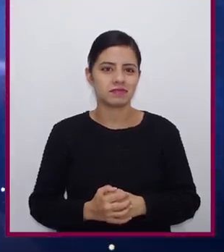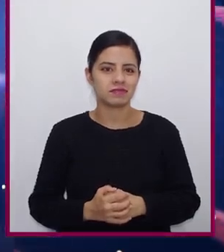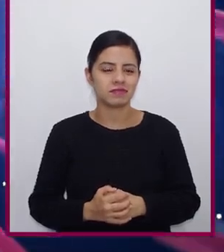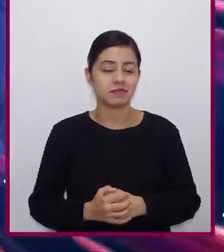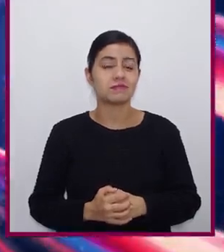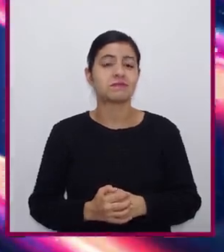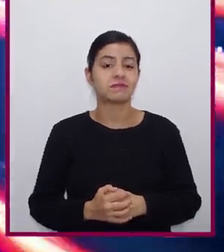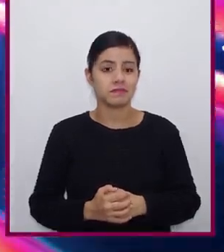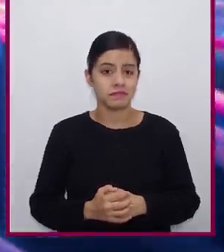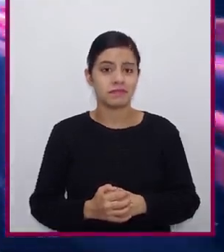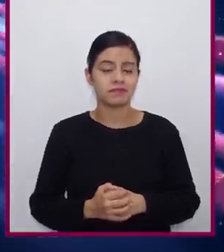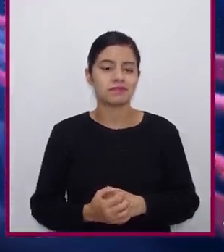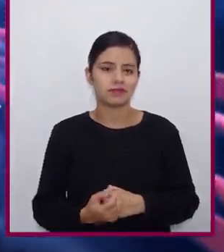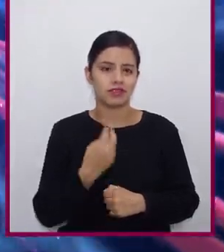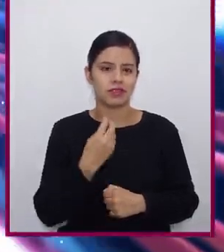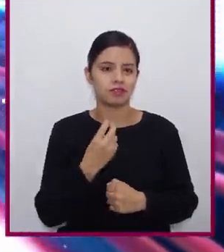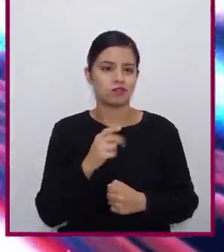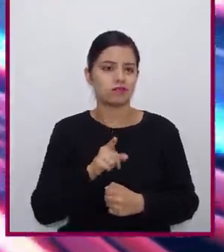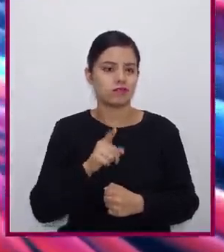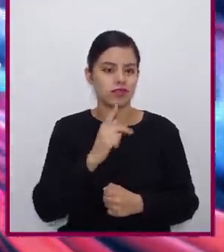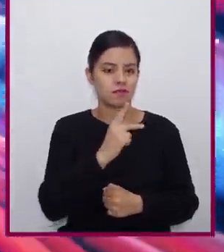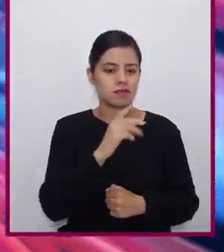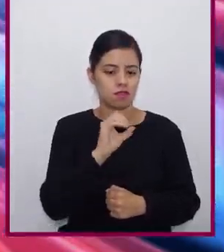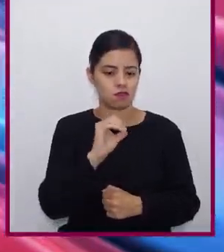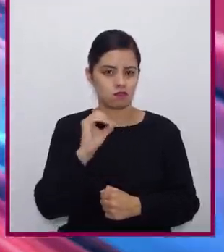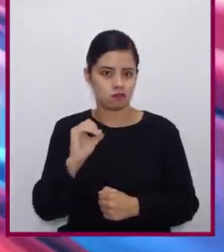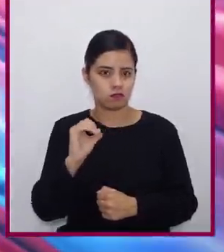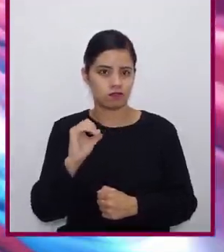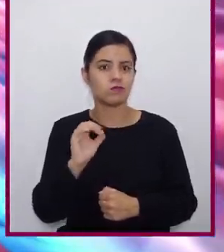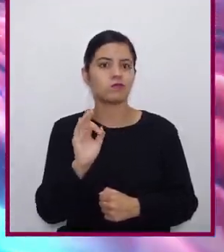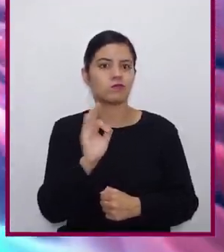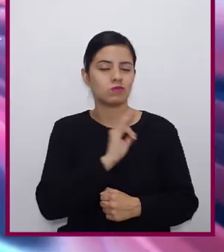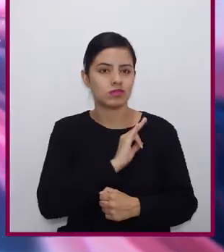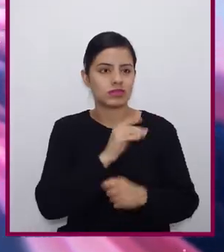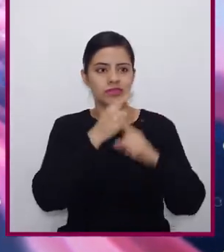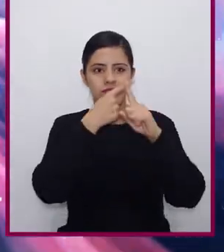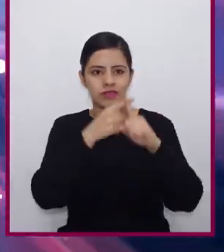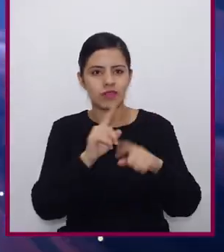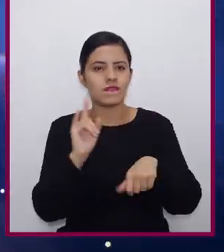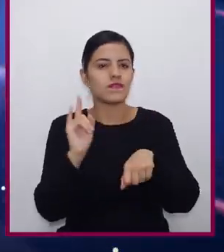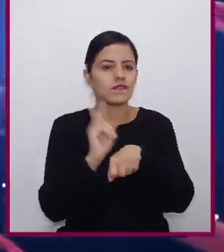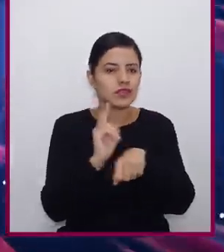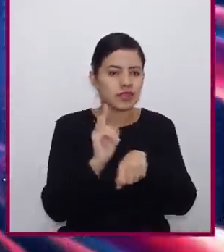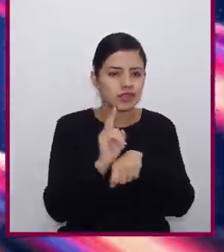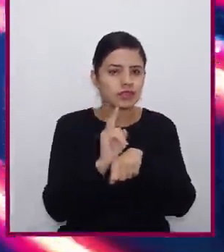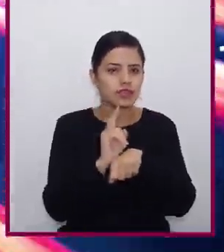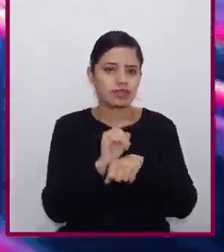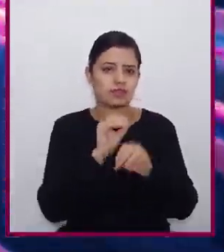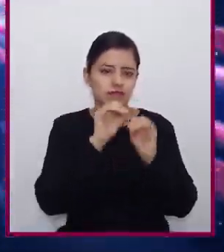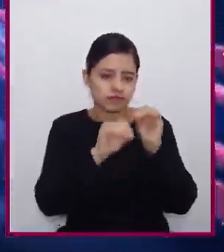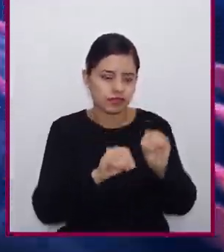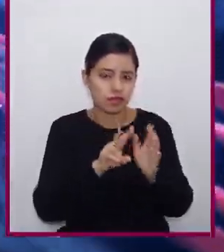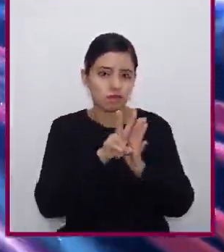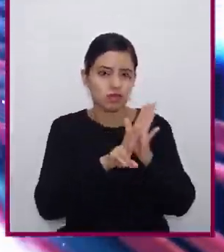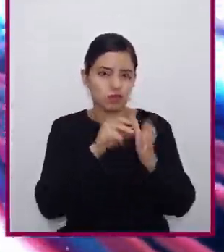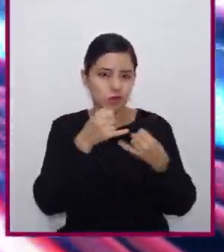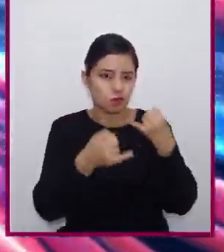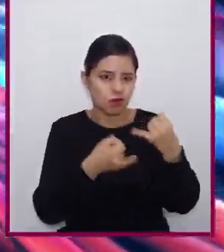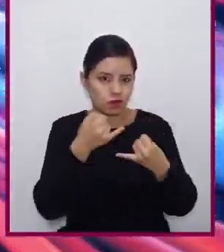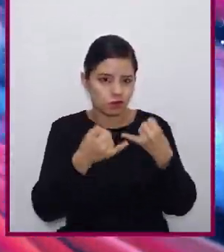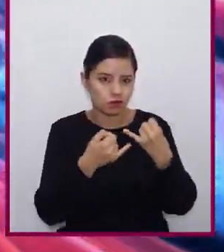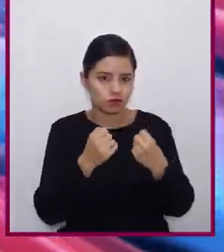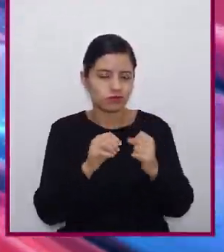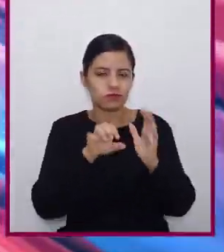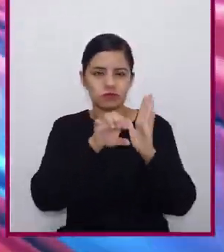Vaya, pues está genial cómo gracias a la BOO nacieron todos esos simuladores que también han influenciado en los videojuegos, como en